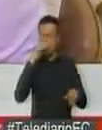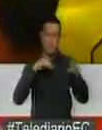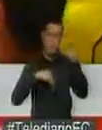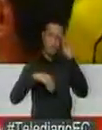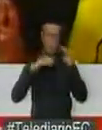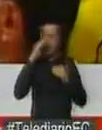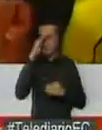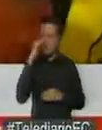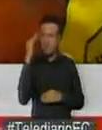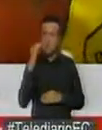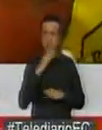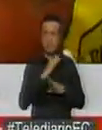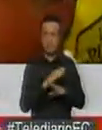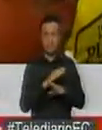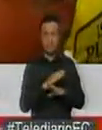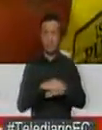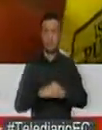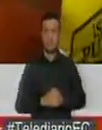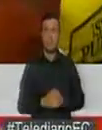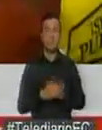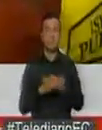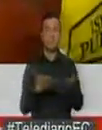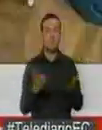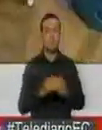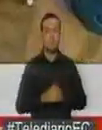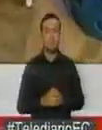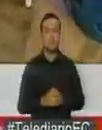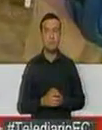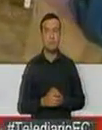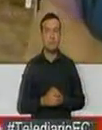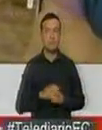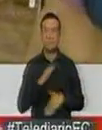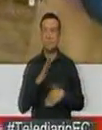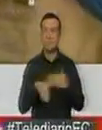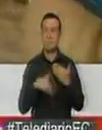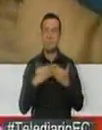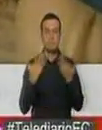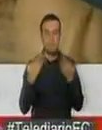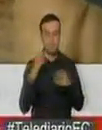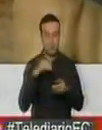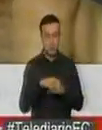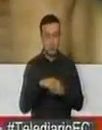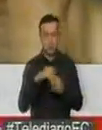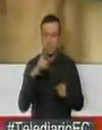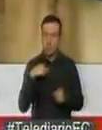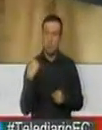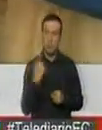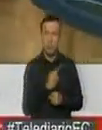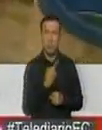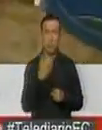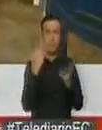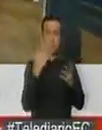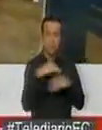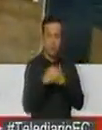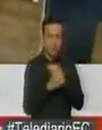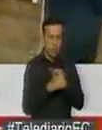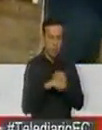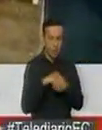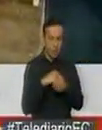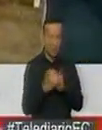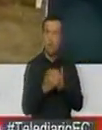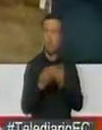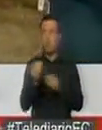lección para evitar contagiarse del coronavirus. Todo hay aquí para que nosotros hagamos el lavado de manos, en